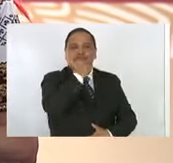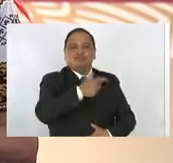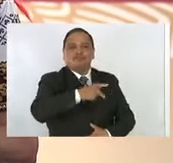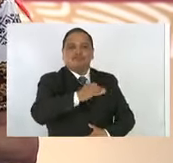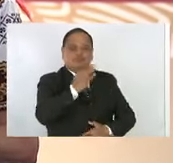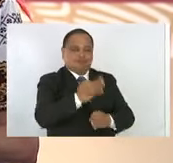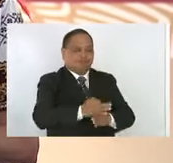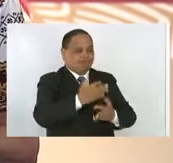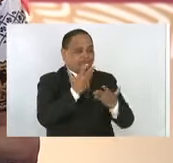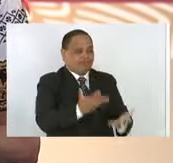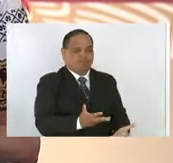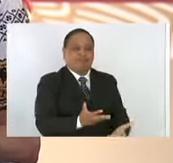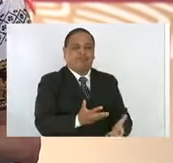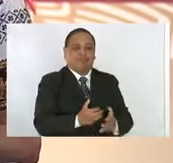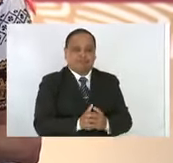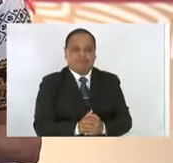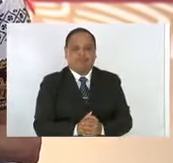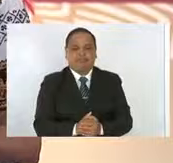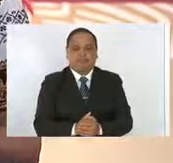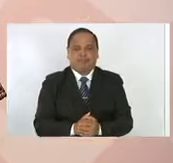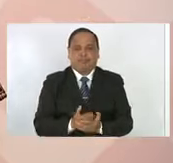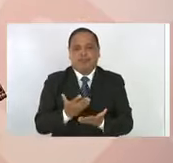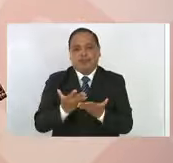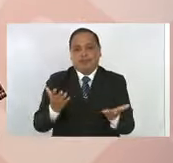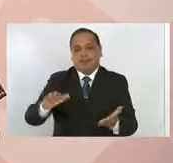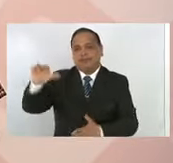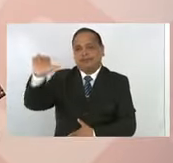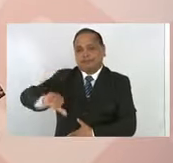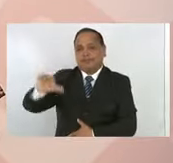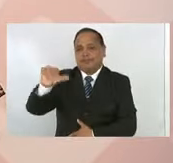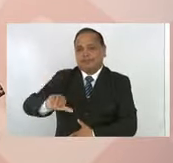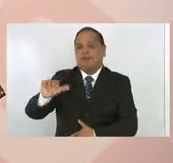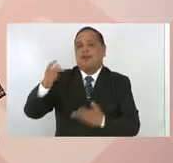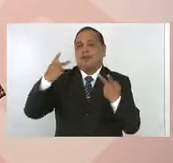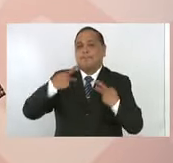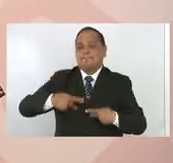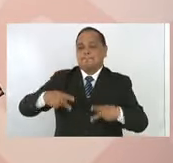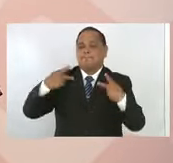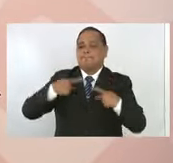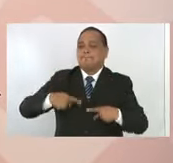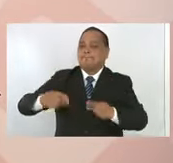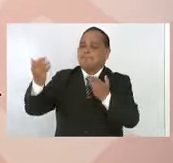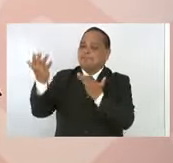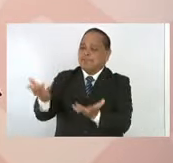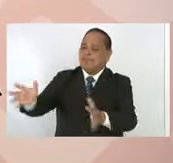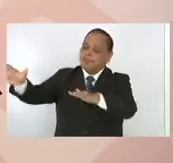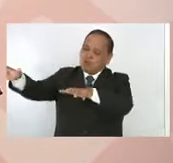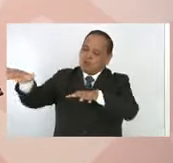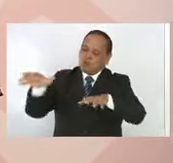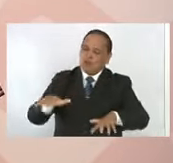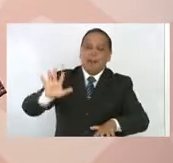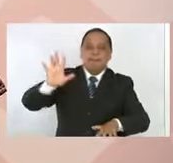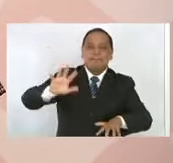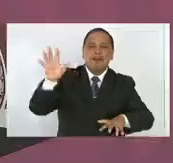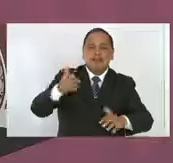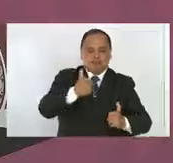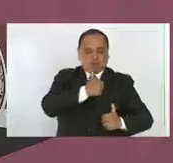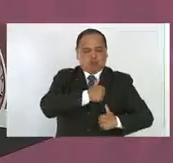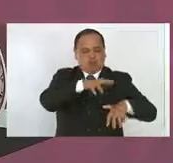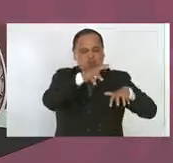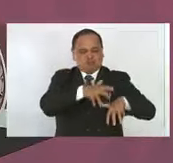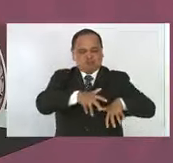estado. Y hoy este ejército de hermanos generosos que vienen a